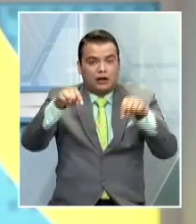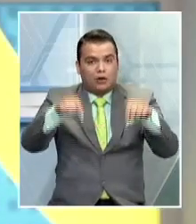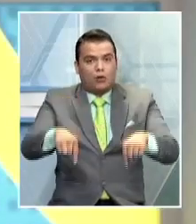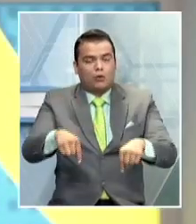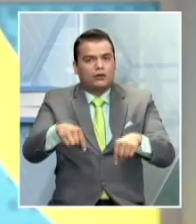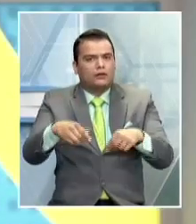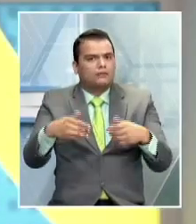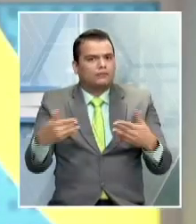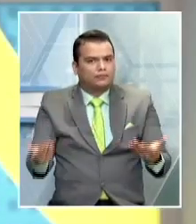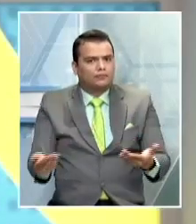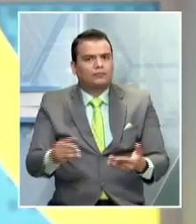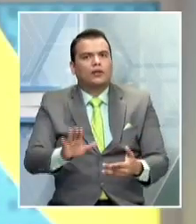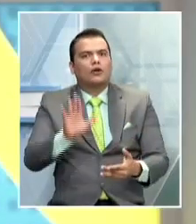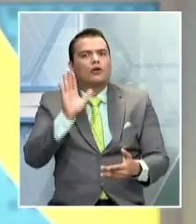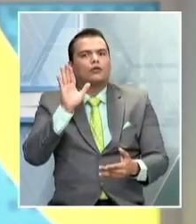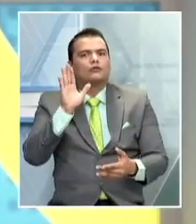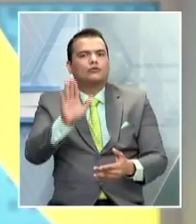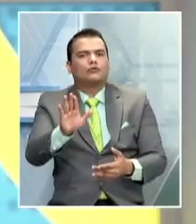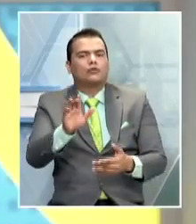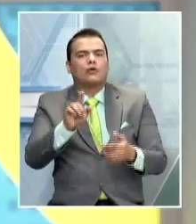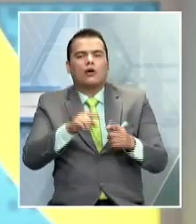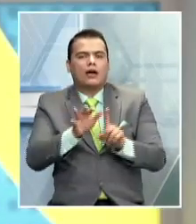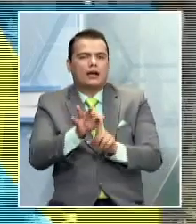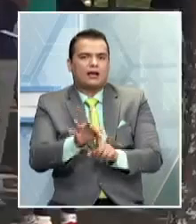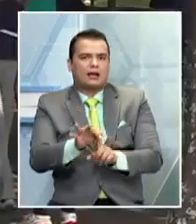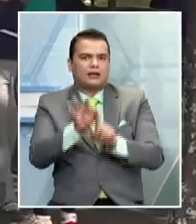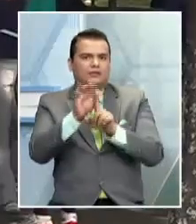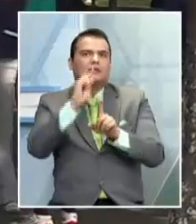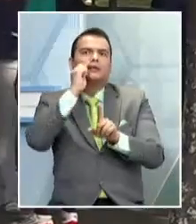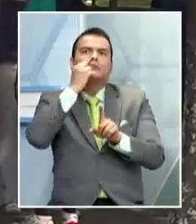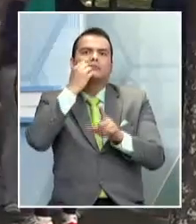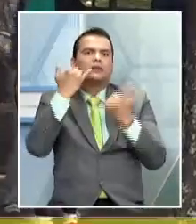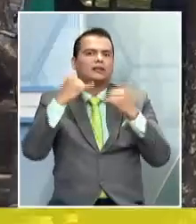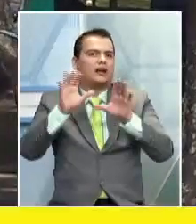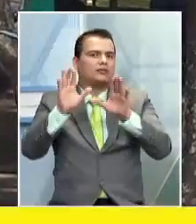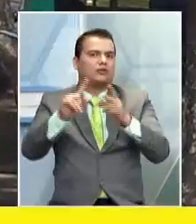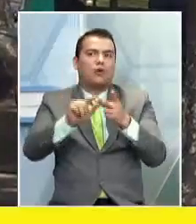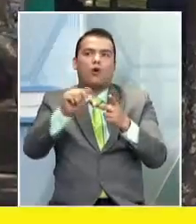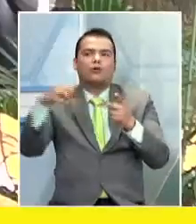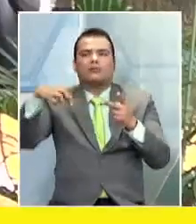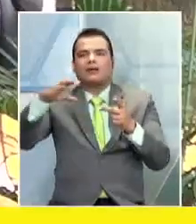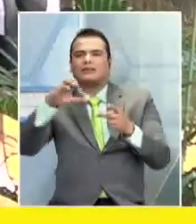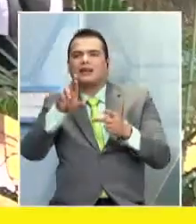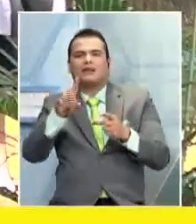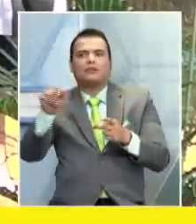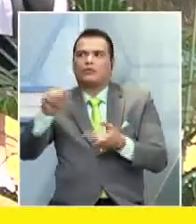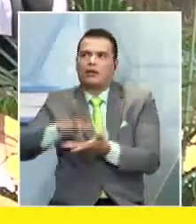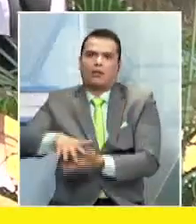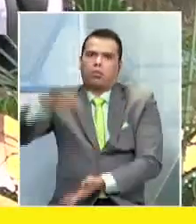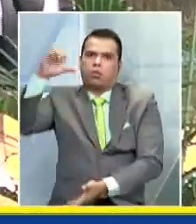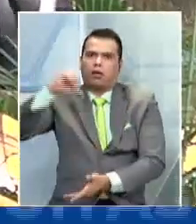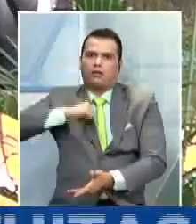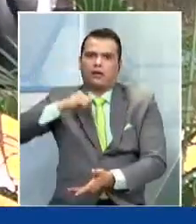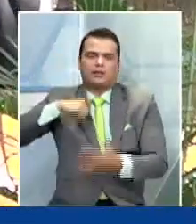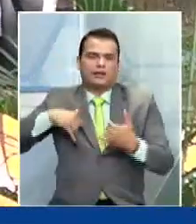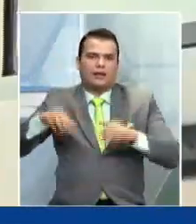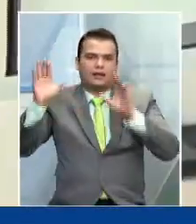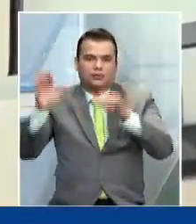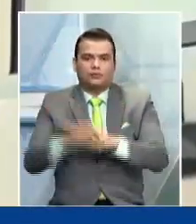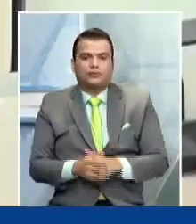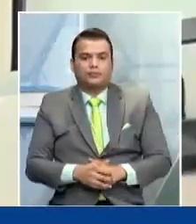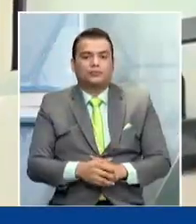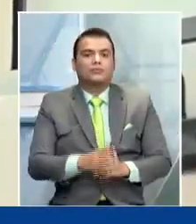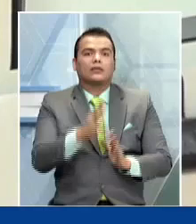se están realizando únicamente pruebas de antígenos. Hasta el momento se han realizado alrededor de 5.714 pruebas, de las